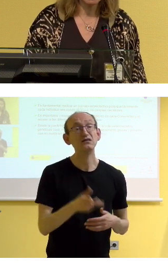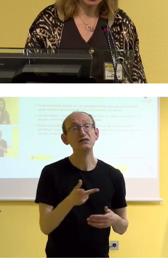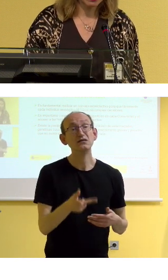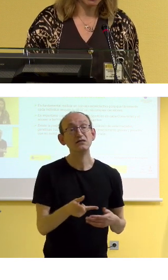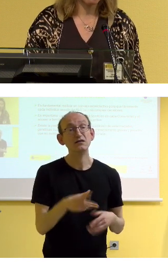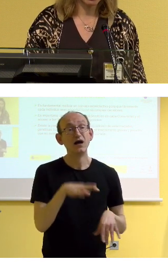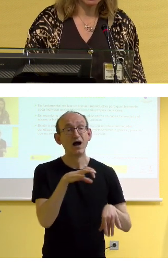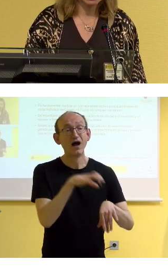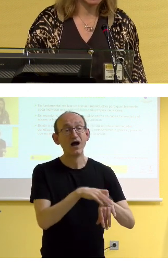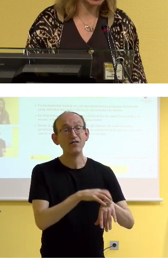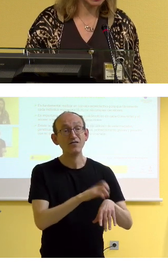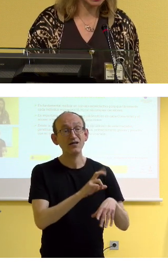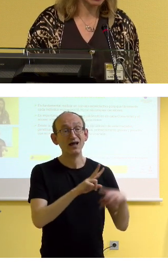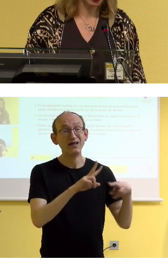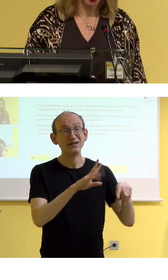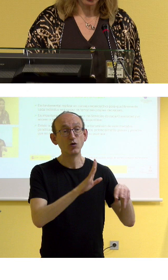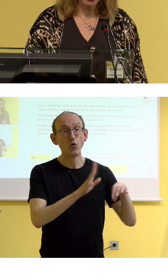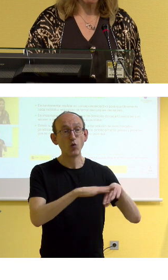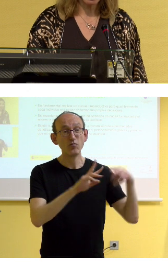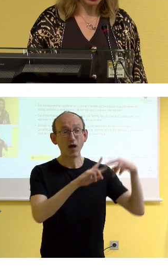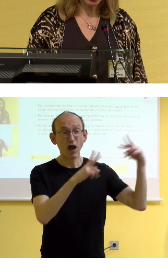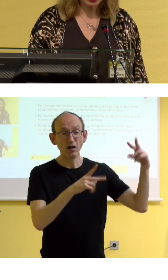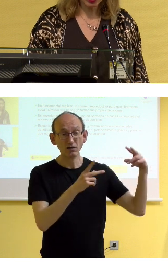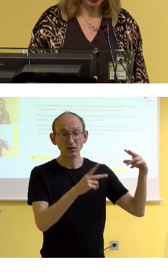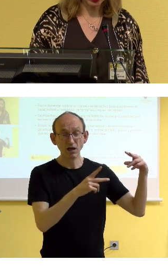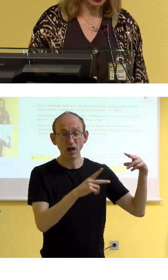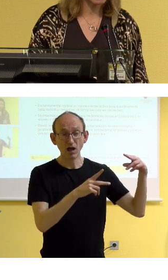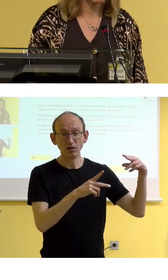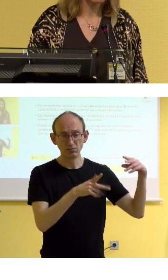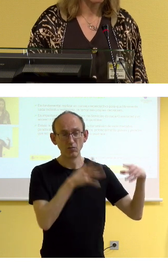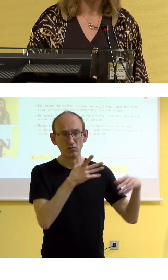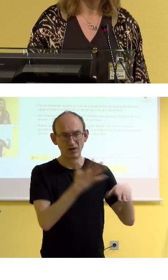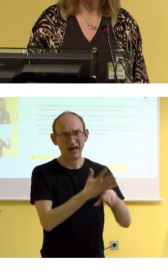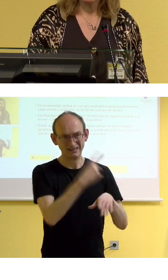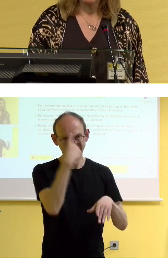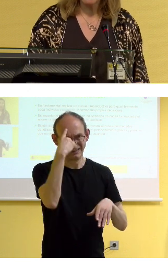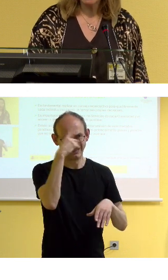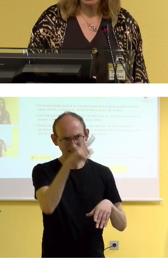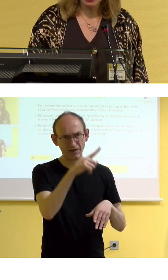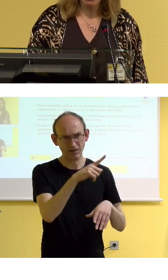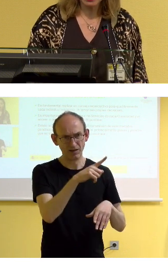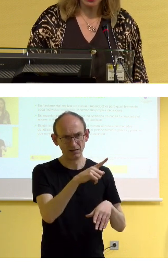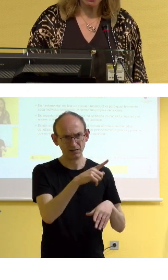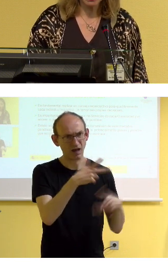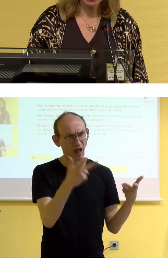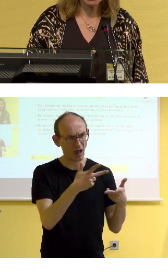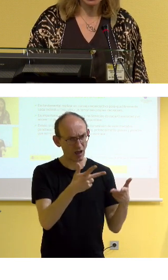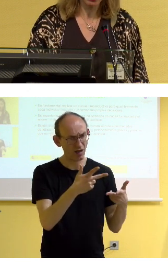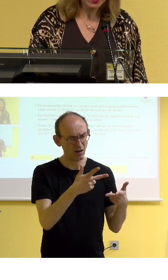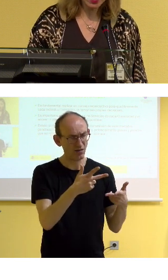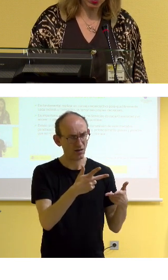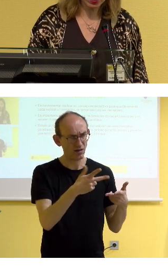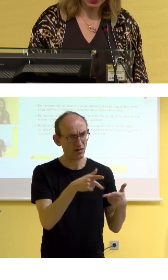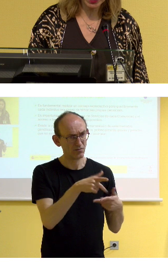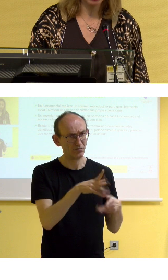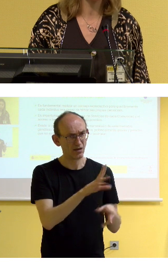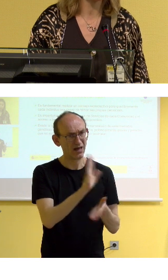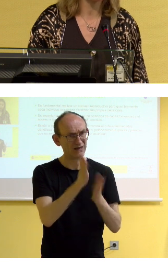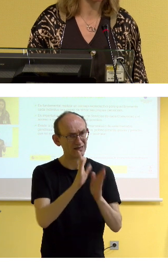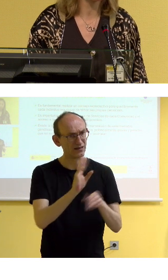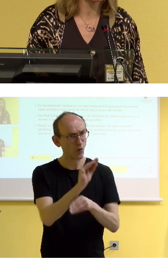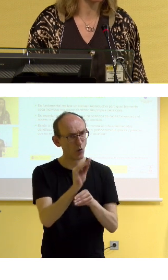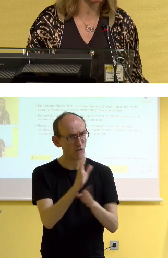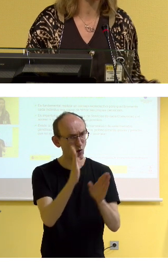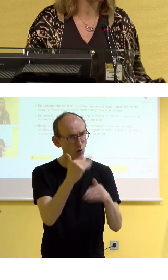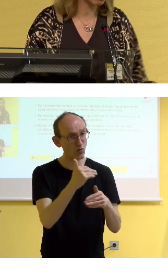transmisión de estas enfermedades genéticas cuya mutación es conocida, potencialmente graves y para las que no existe un tratamiento